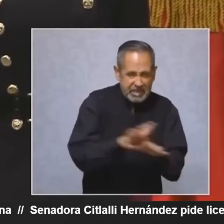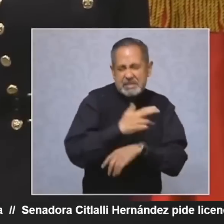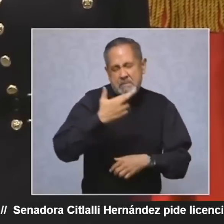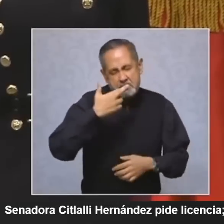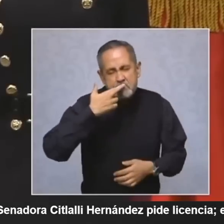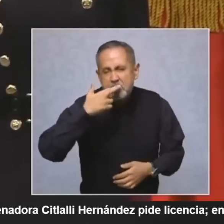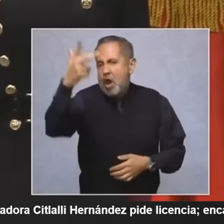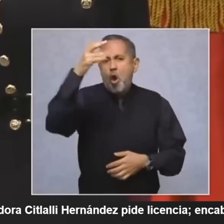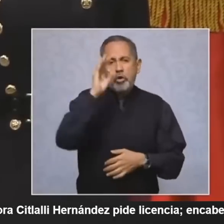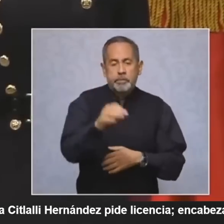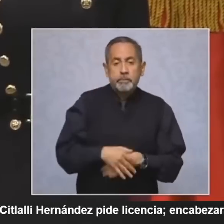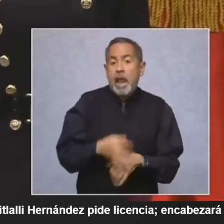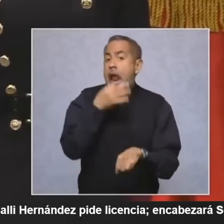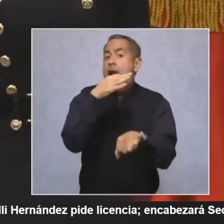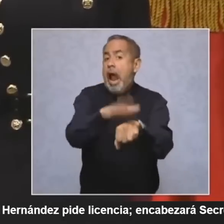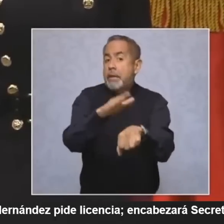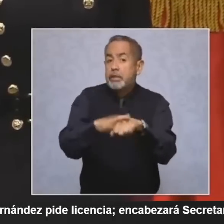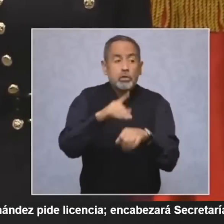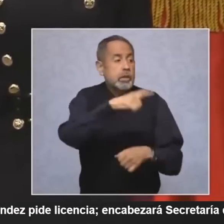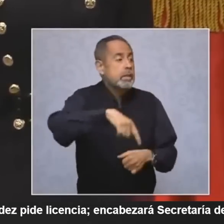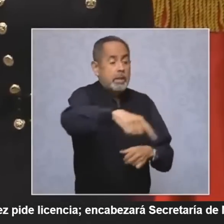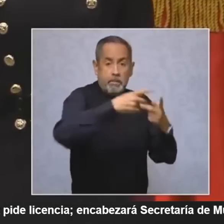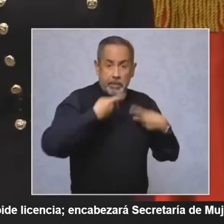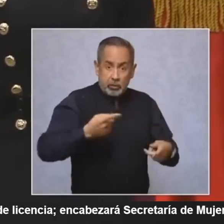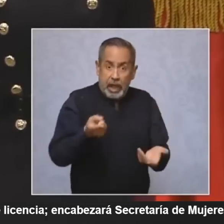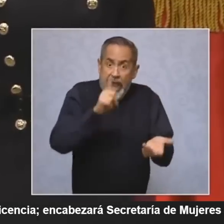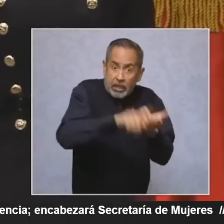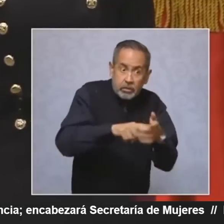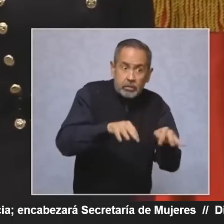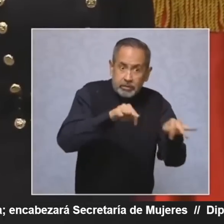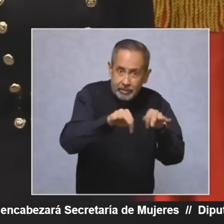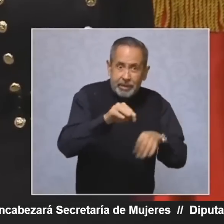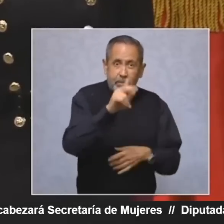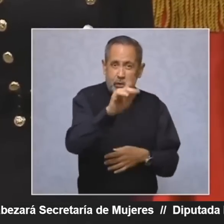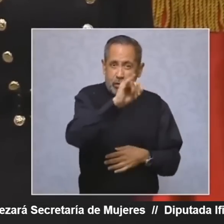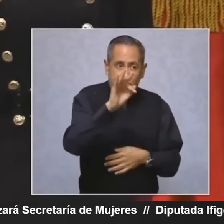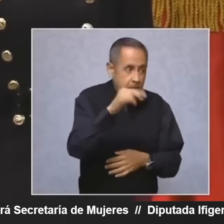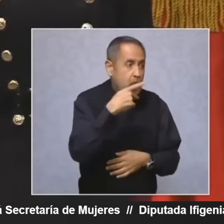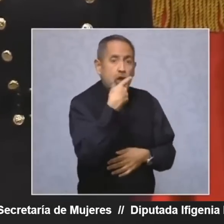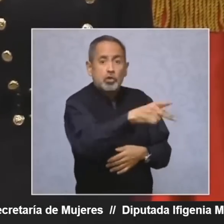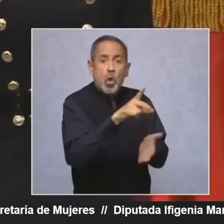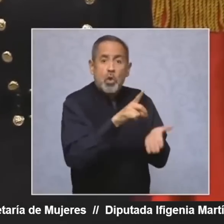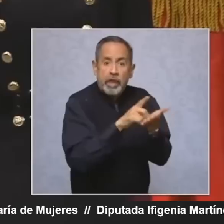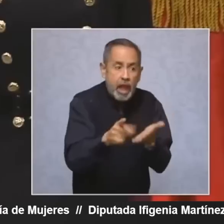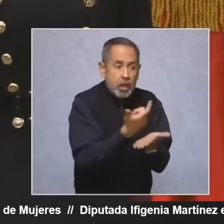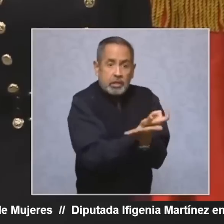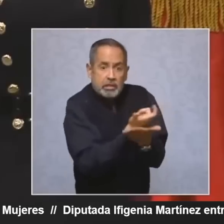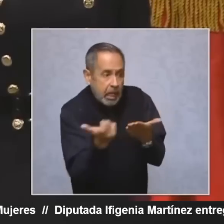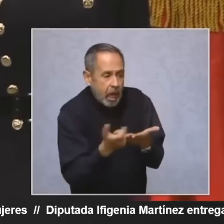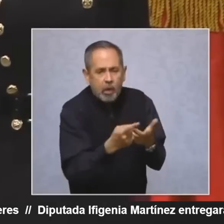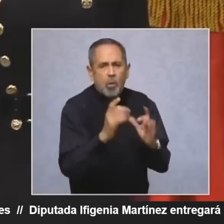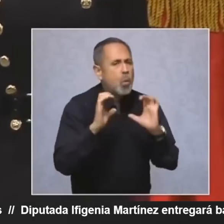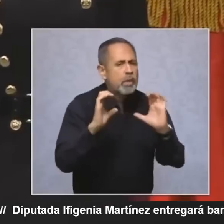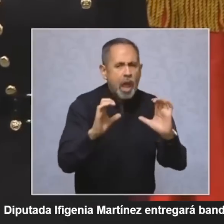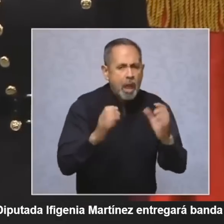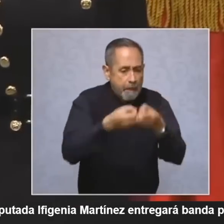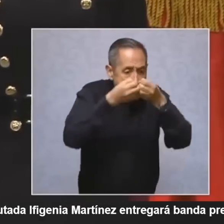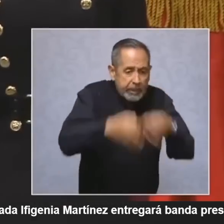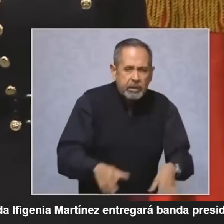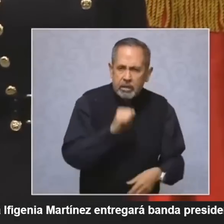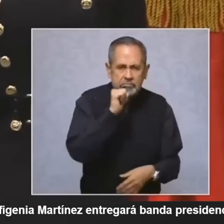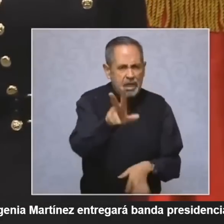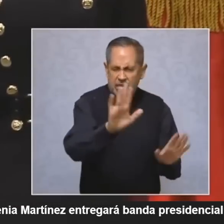a las y los trabajadores del Poder Judicial que sus derechos y salarios están